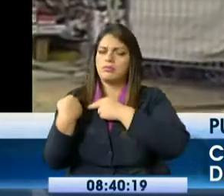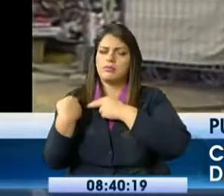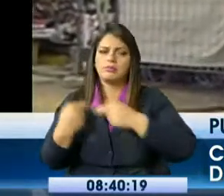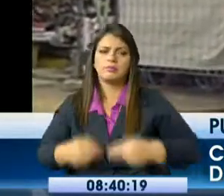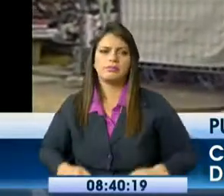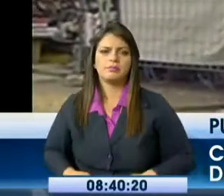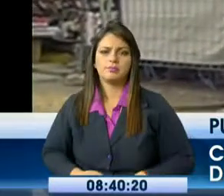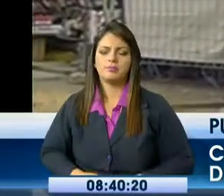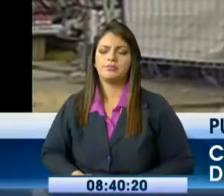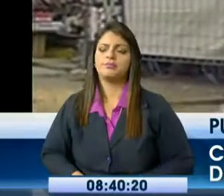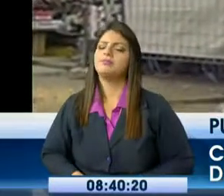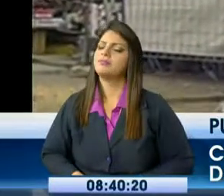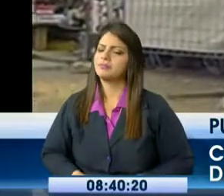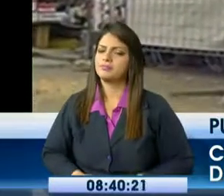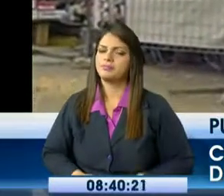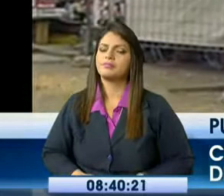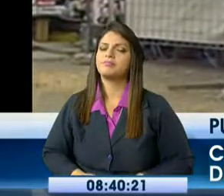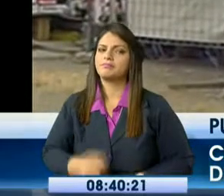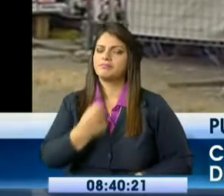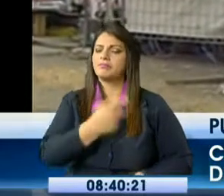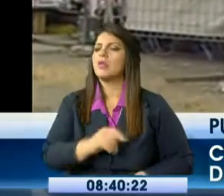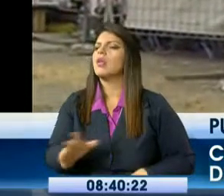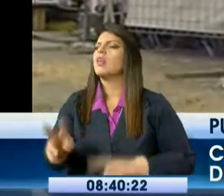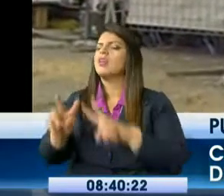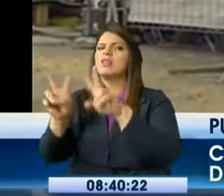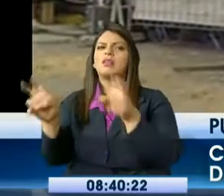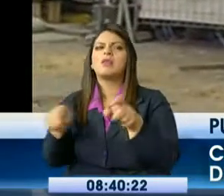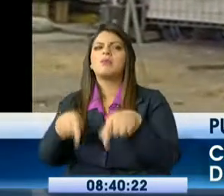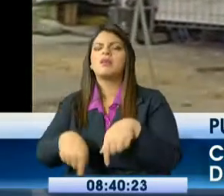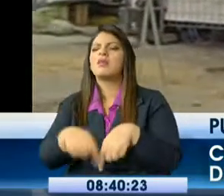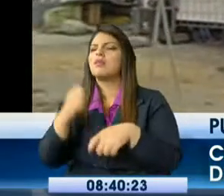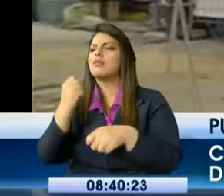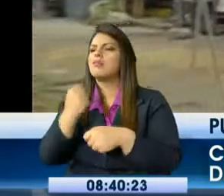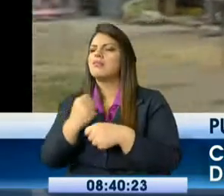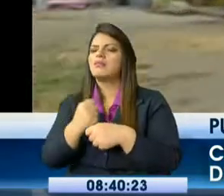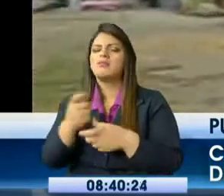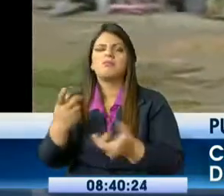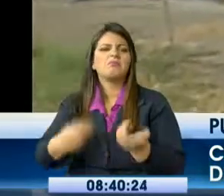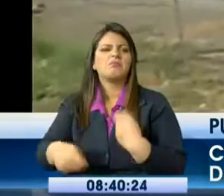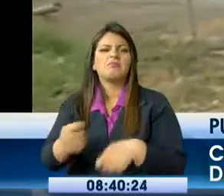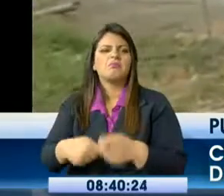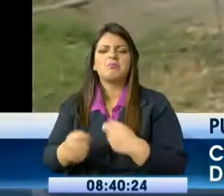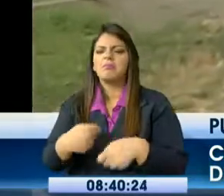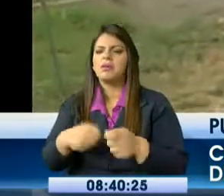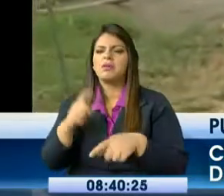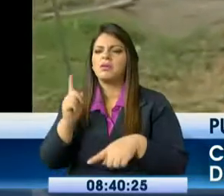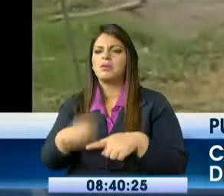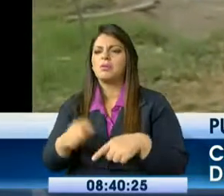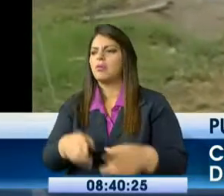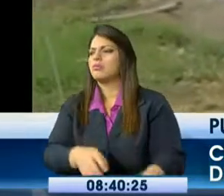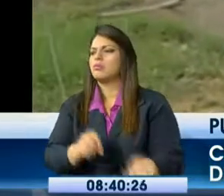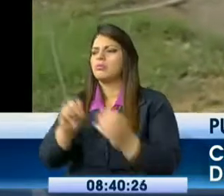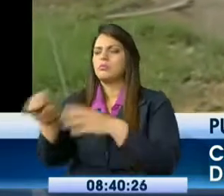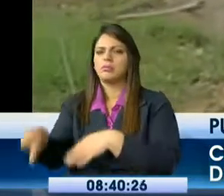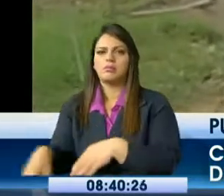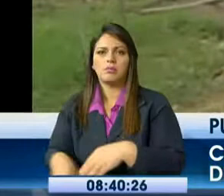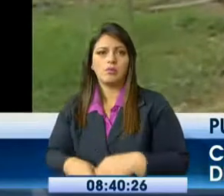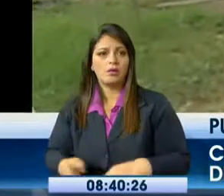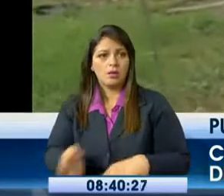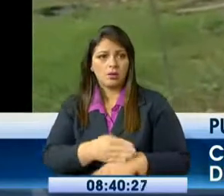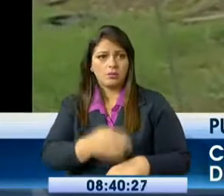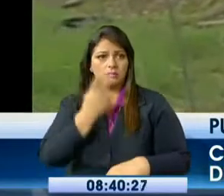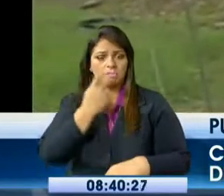mostrado a ellos en planos, si podemos hacerlo así, pero no es que usted los ha llevado, como hace la empresa de agua potable, que incluso a los barrios, a los sectores, los lleva a conocer la nueva